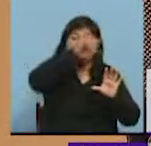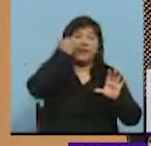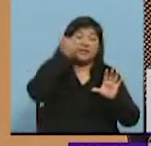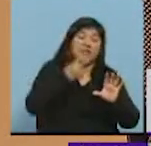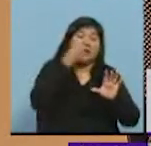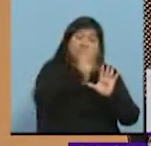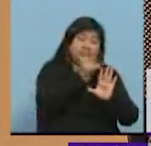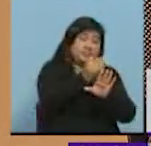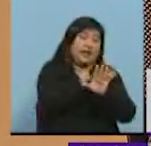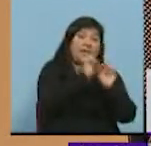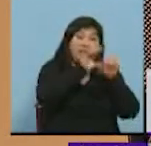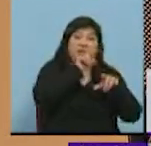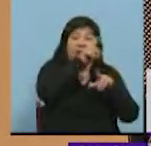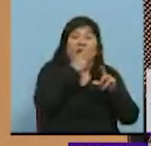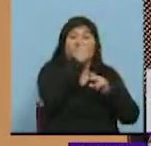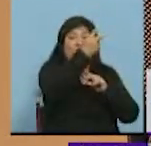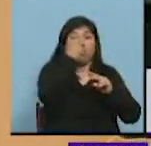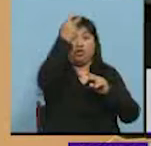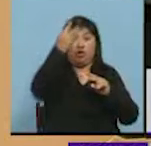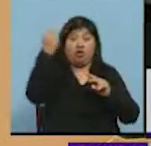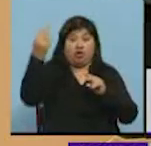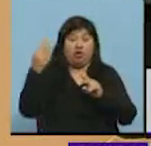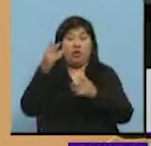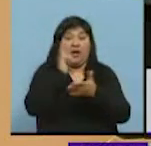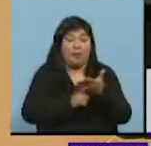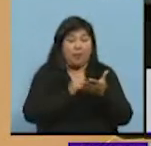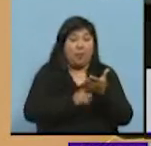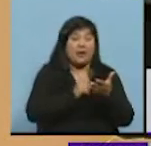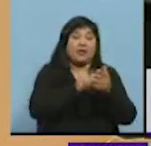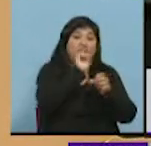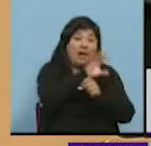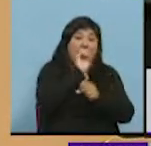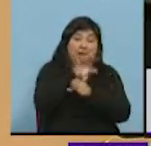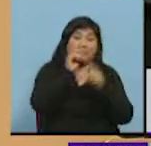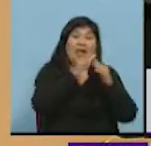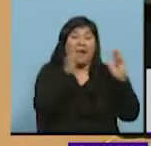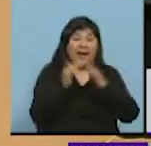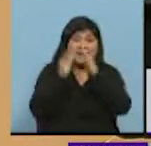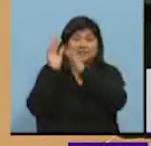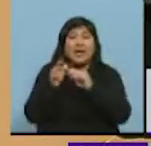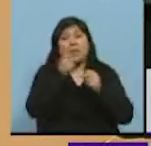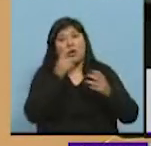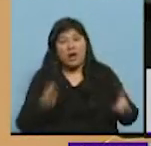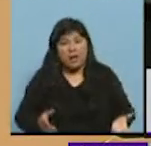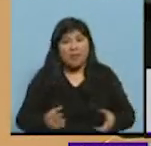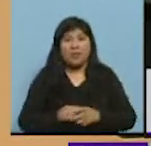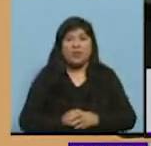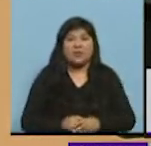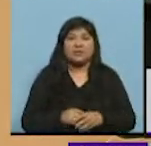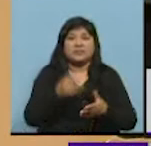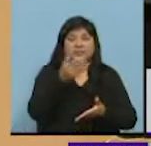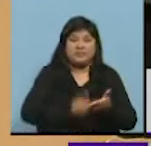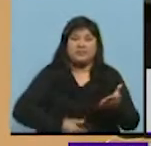facturas que le decimos doble misión pero son dos facturas del consumo del bimestre leído en san salvador y